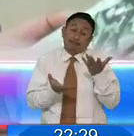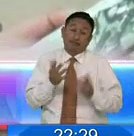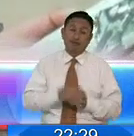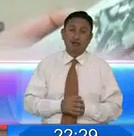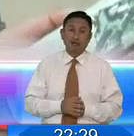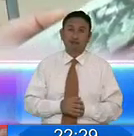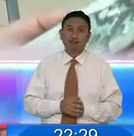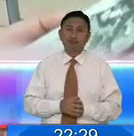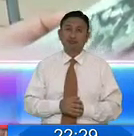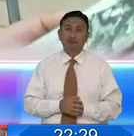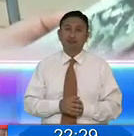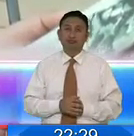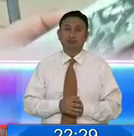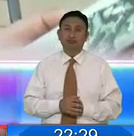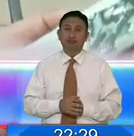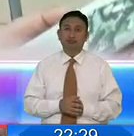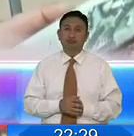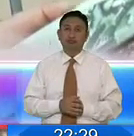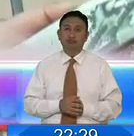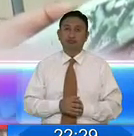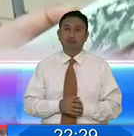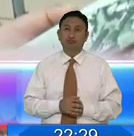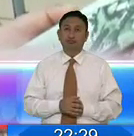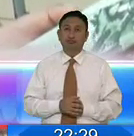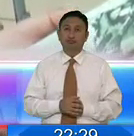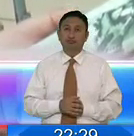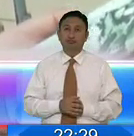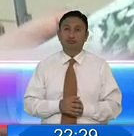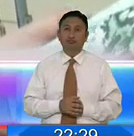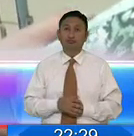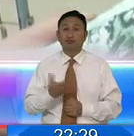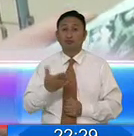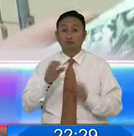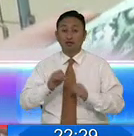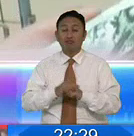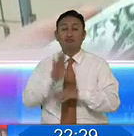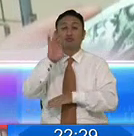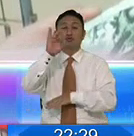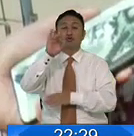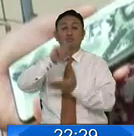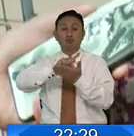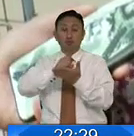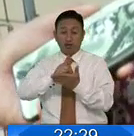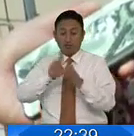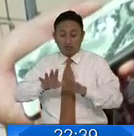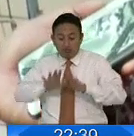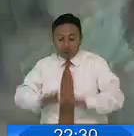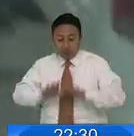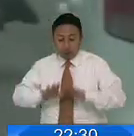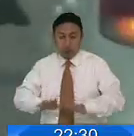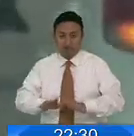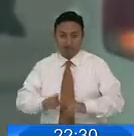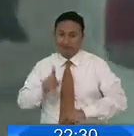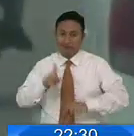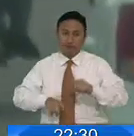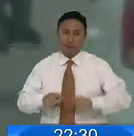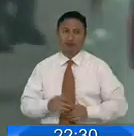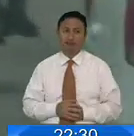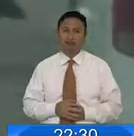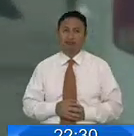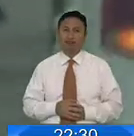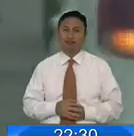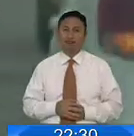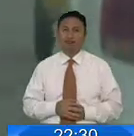ahorcarse pudimos casi cuidado para hacer ocho ciclos de rcp y pues nosotros nos dimos cuenta que el paciente no reaccionaba imágenes de jose s de